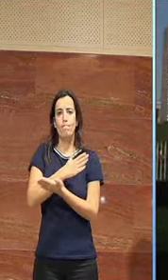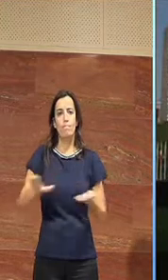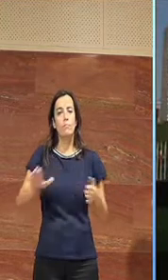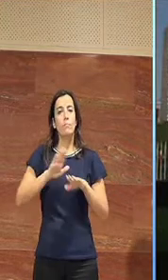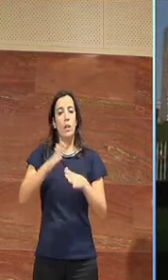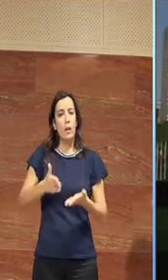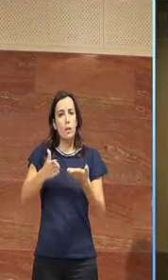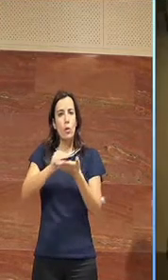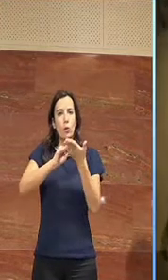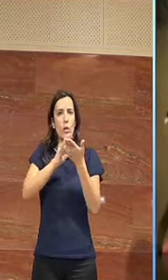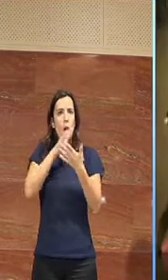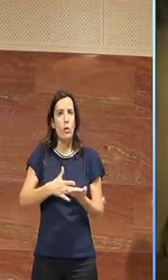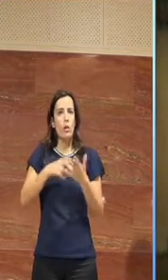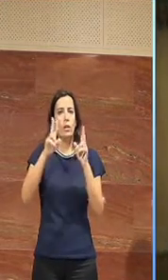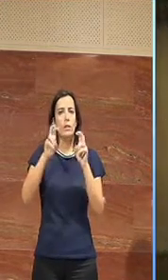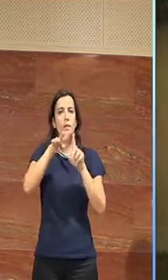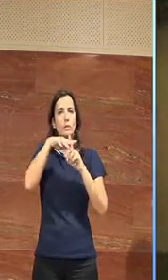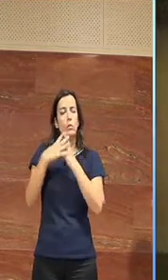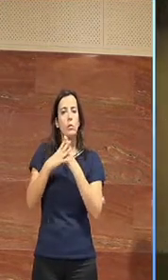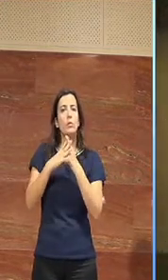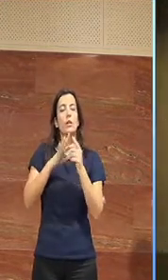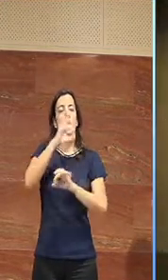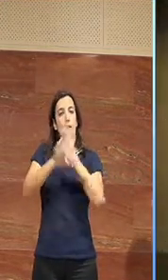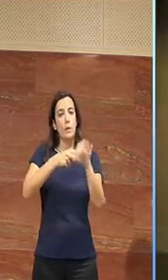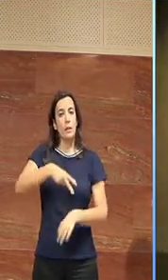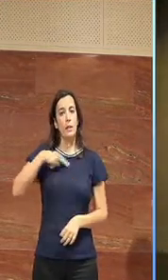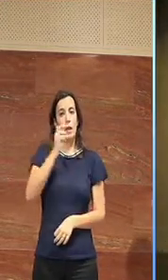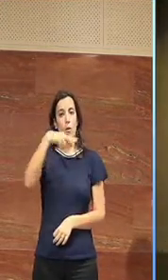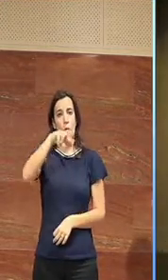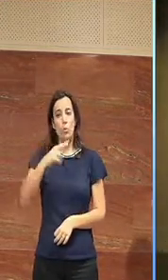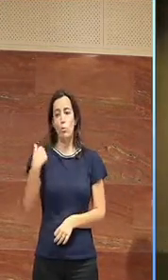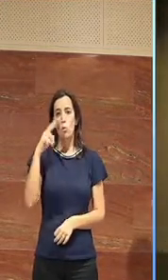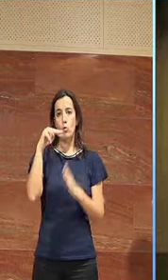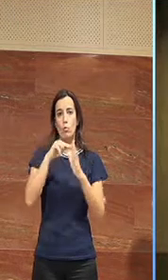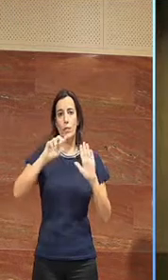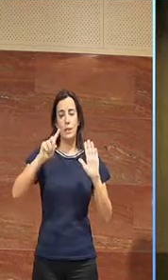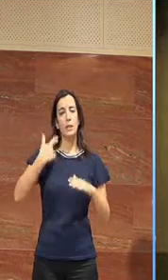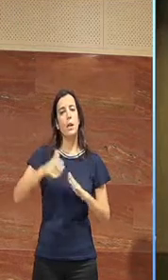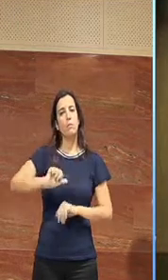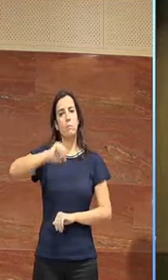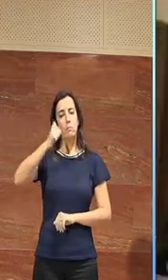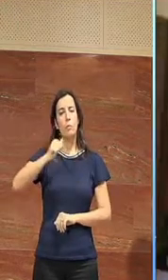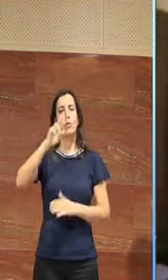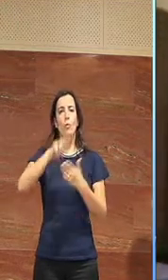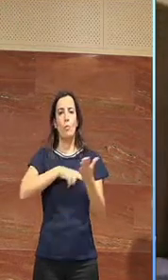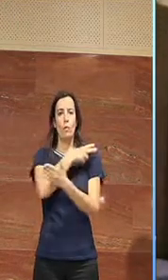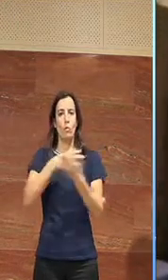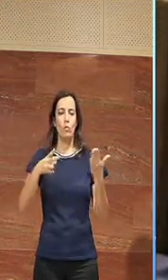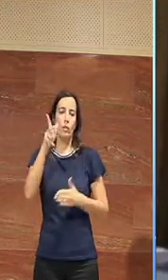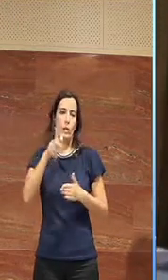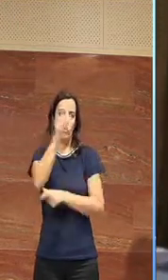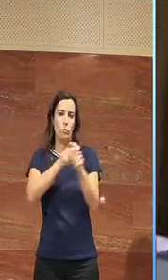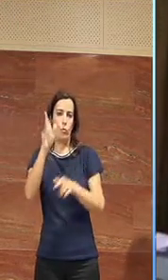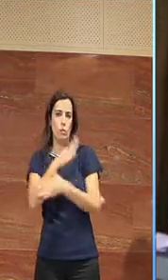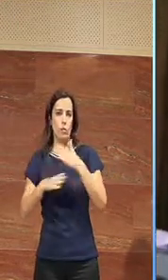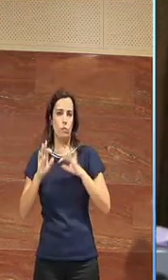contribuir a corregir esta situación, la Asamblea General de las Naciones Unidas aprobó en 2006 la Convención sobre los Derechos de las Personas con